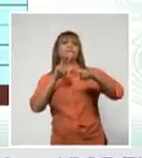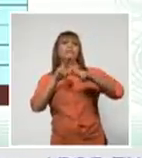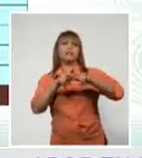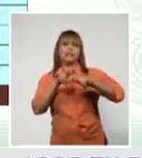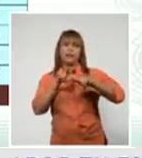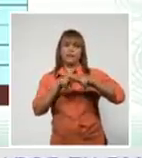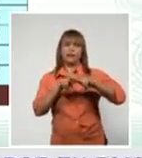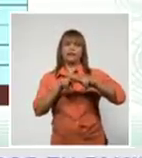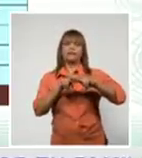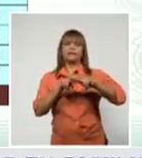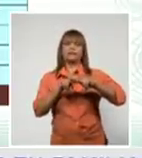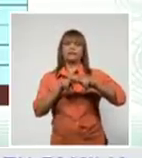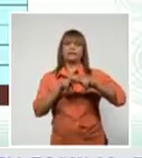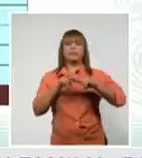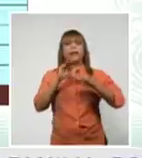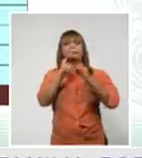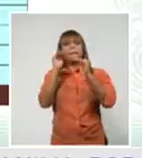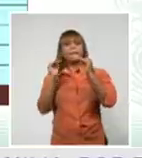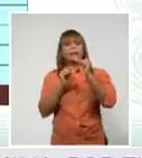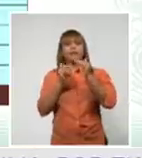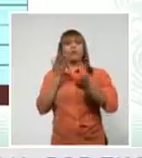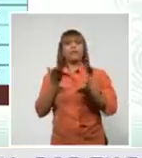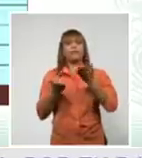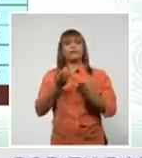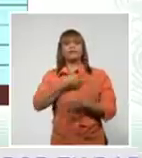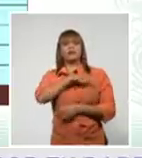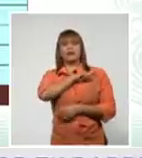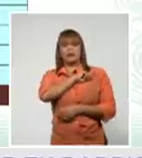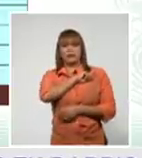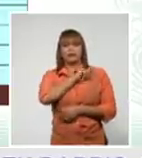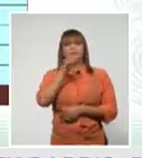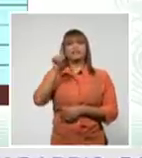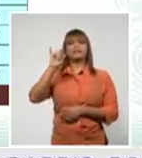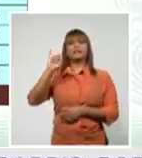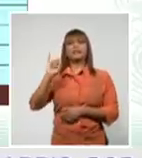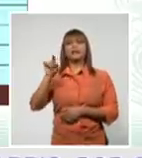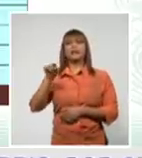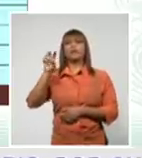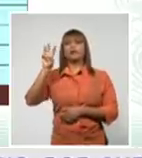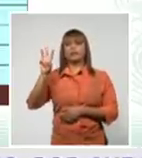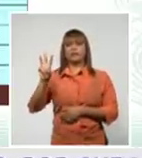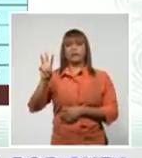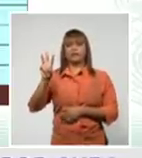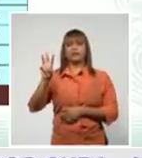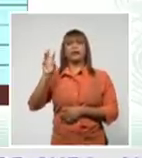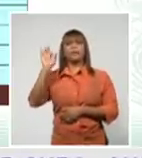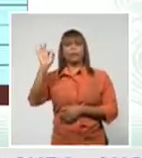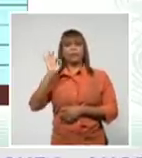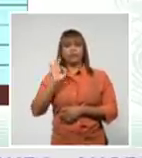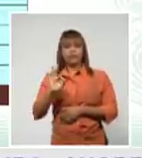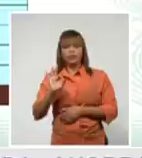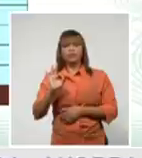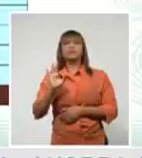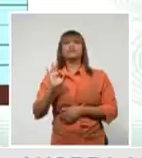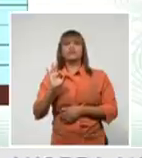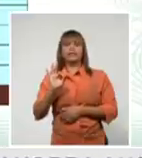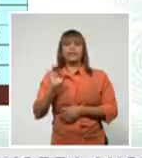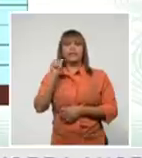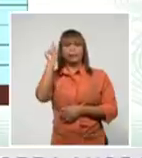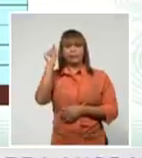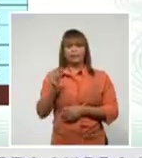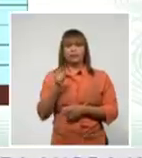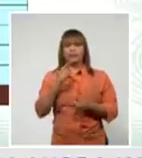tasa menor que la del día de ayer, 16,3, estoy hablando de tasa de incidencia de casos confirmados